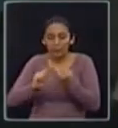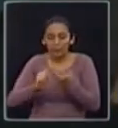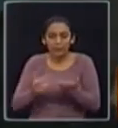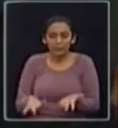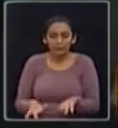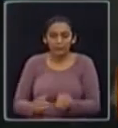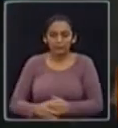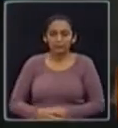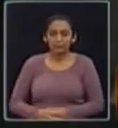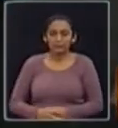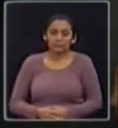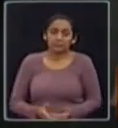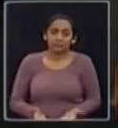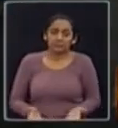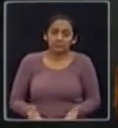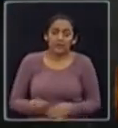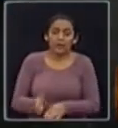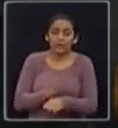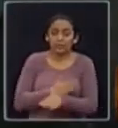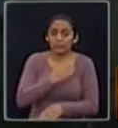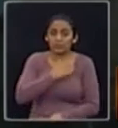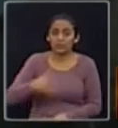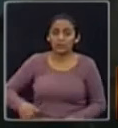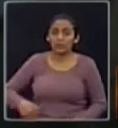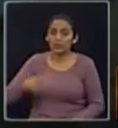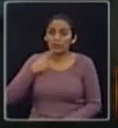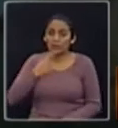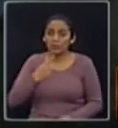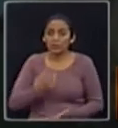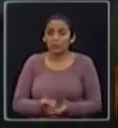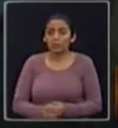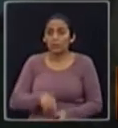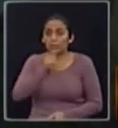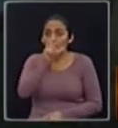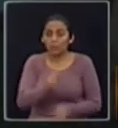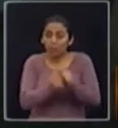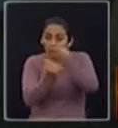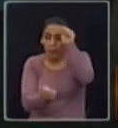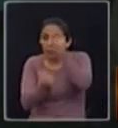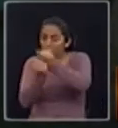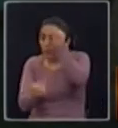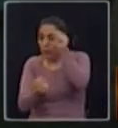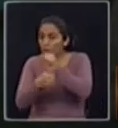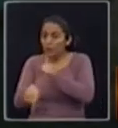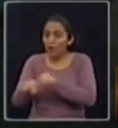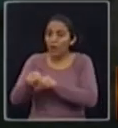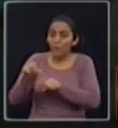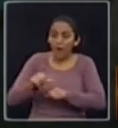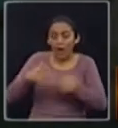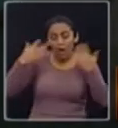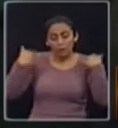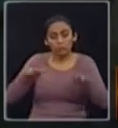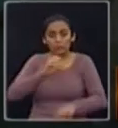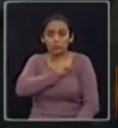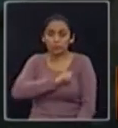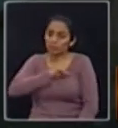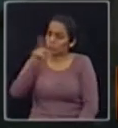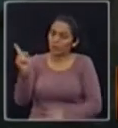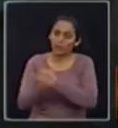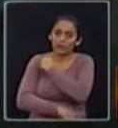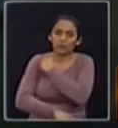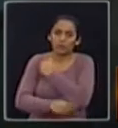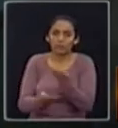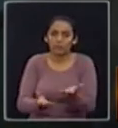de la cirugía mayor, de caiga quien caiga, realmente están quedando solo para el eslogan y solo para están quedando en el